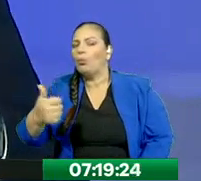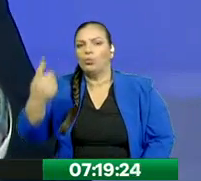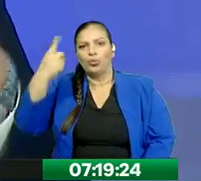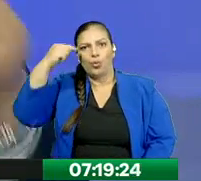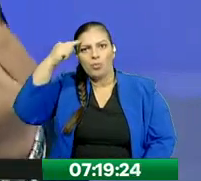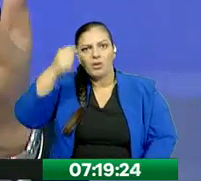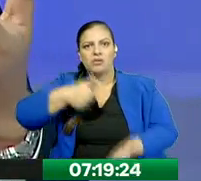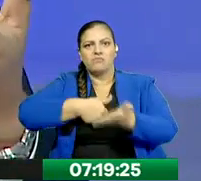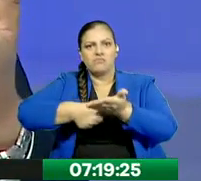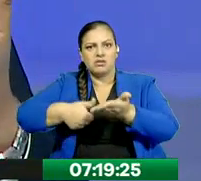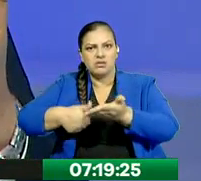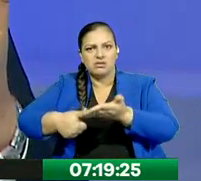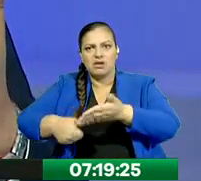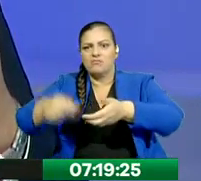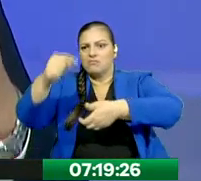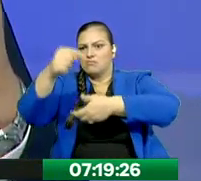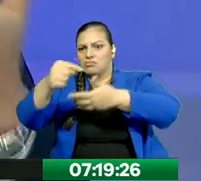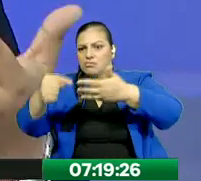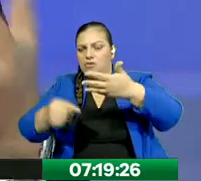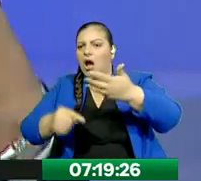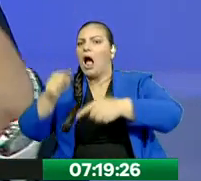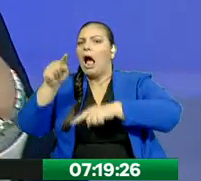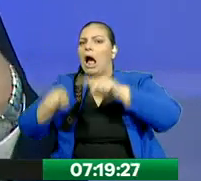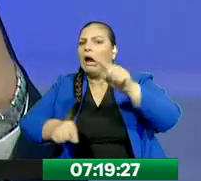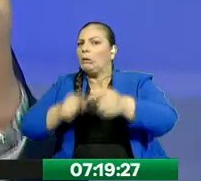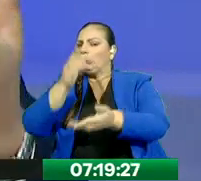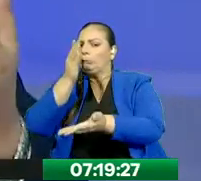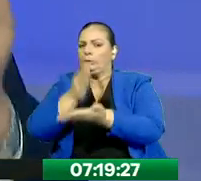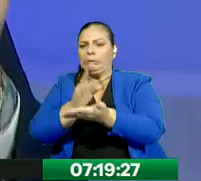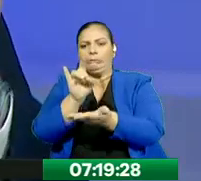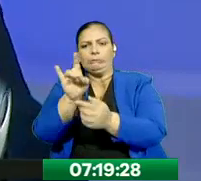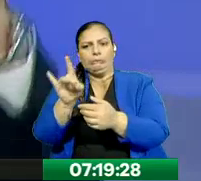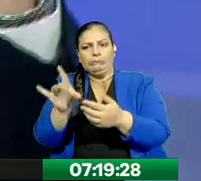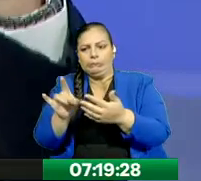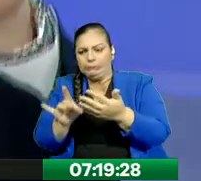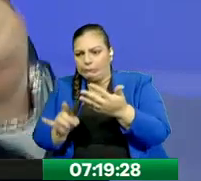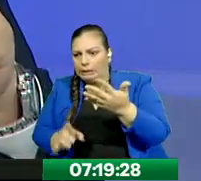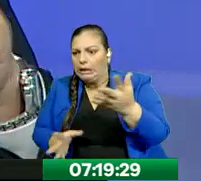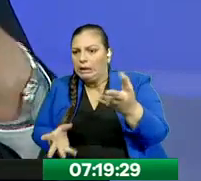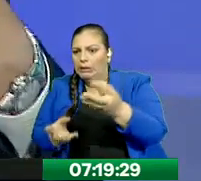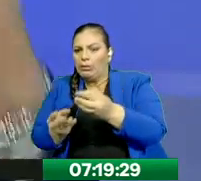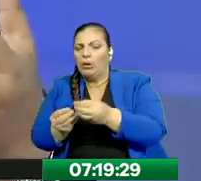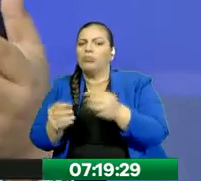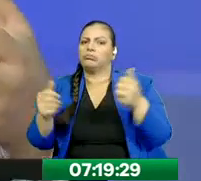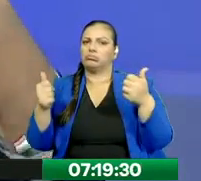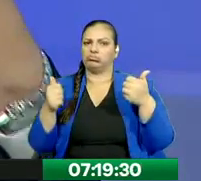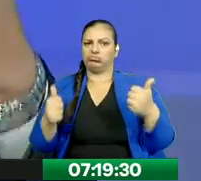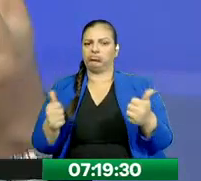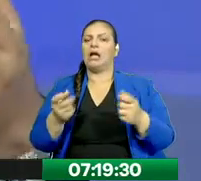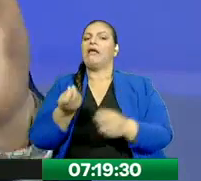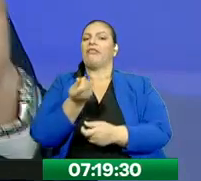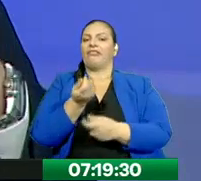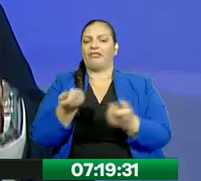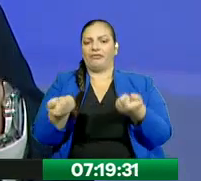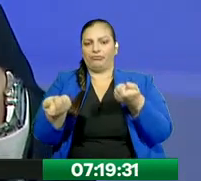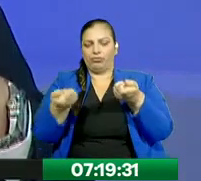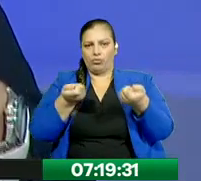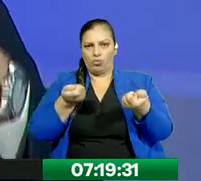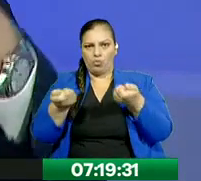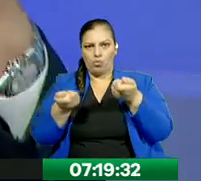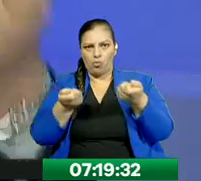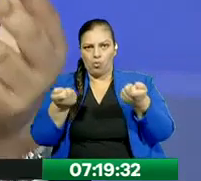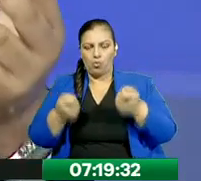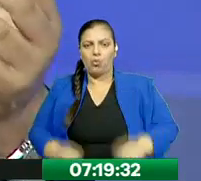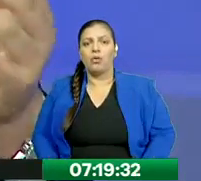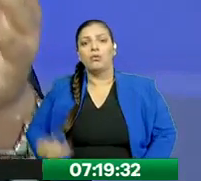vista conceptual. Entonces, lo que nosotros aspiramos como Colegio Economista del Guayas es que en este presupuesto realmente se hagan los ajustes en materia de lo que